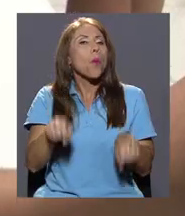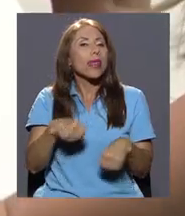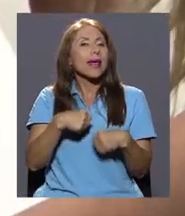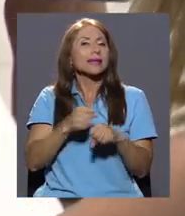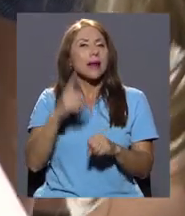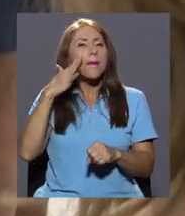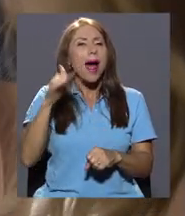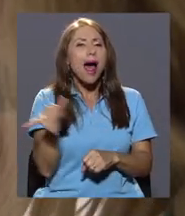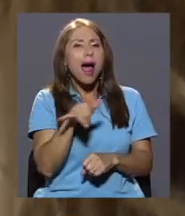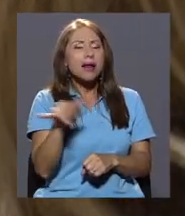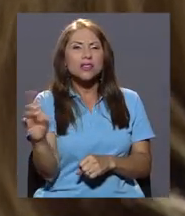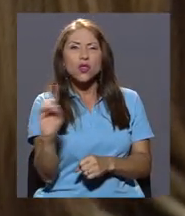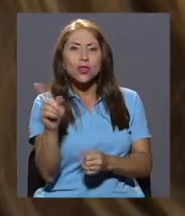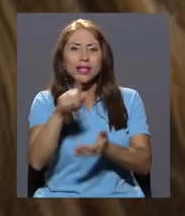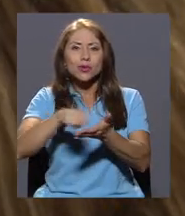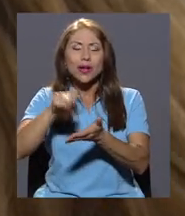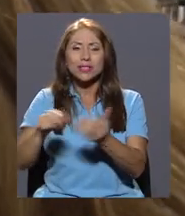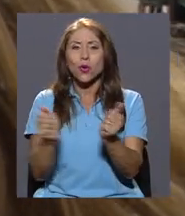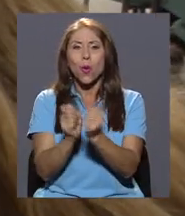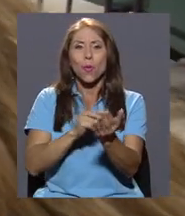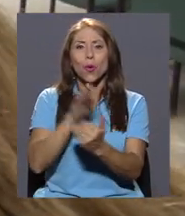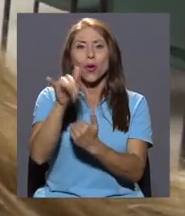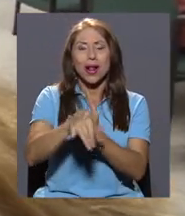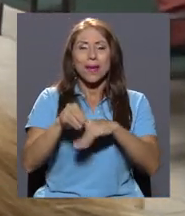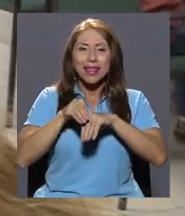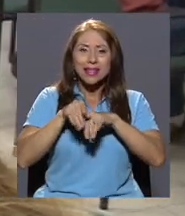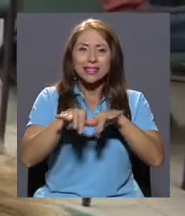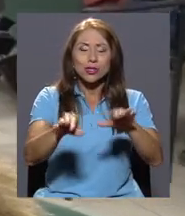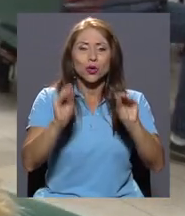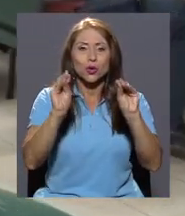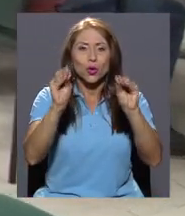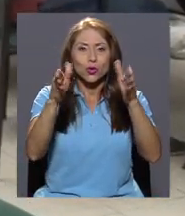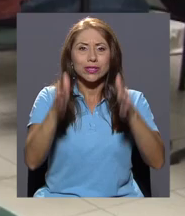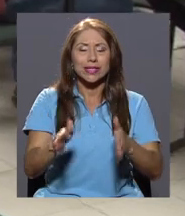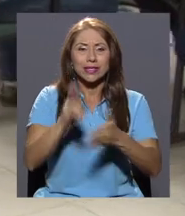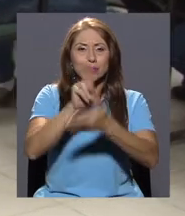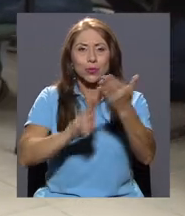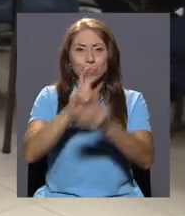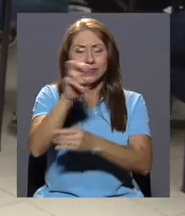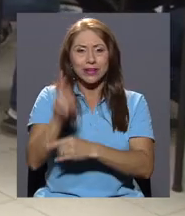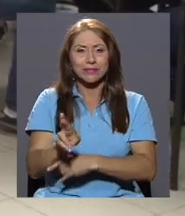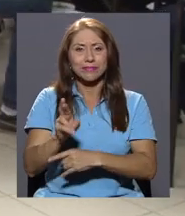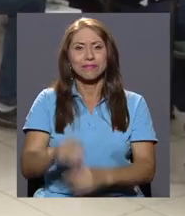centros educativos, a través del programa de extensión docente de la Universidad de Costa Rica.